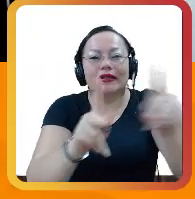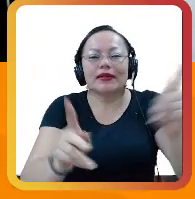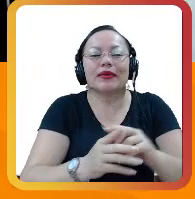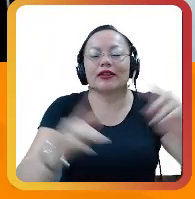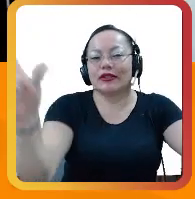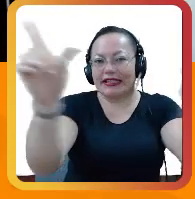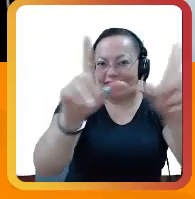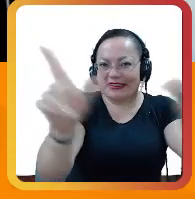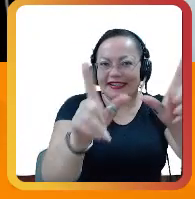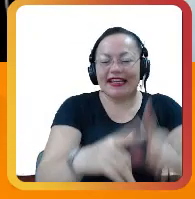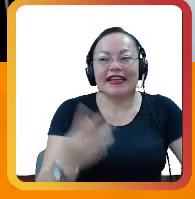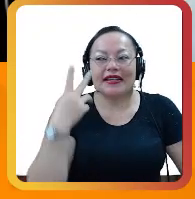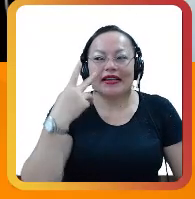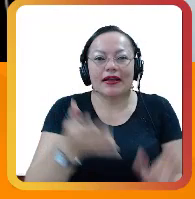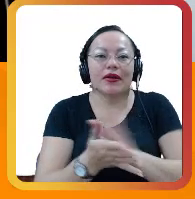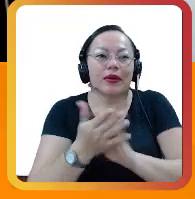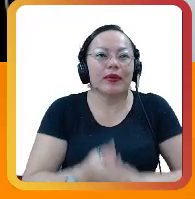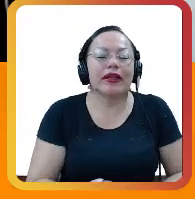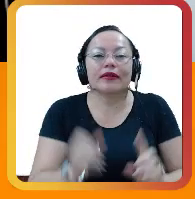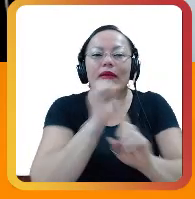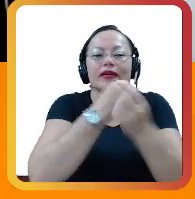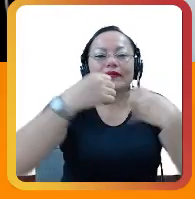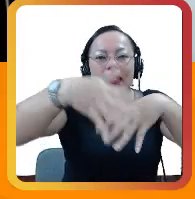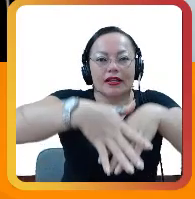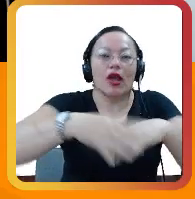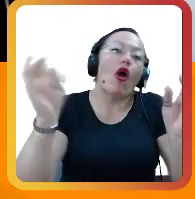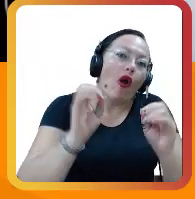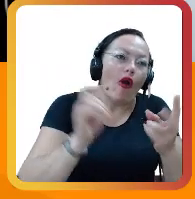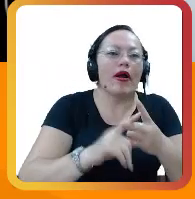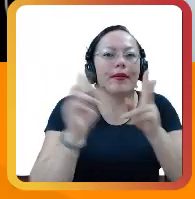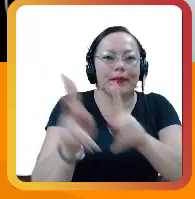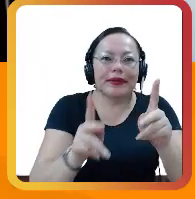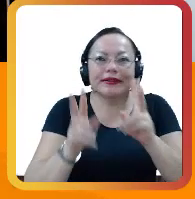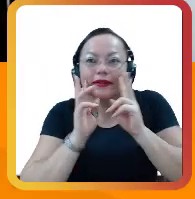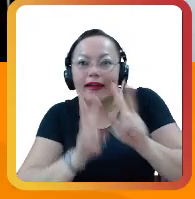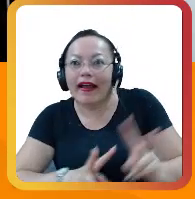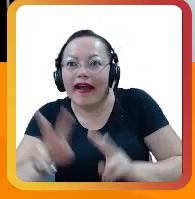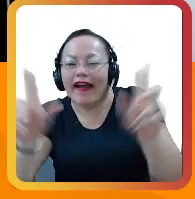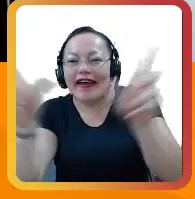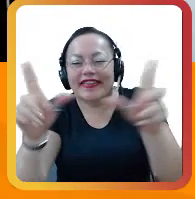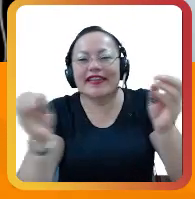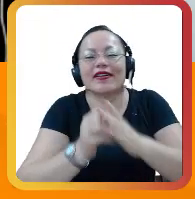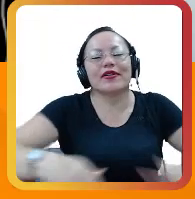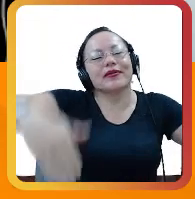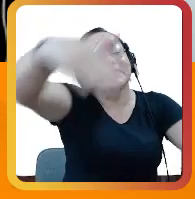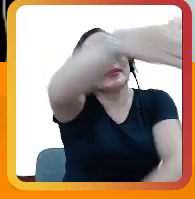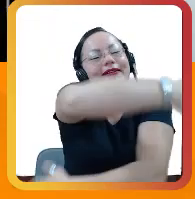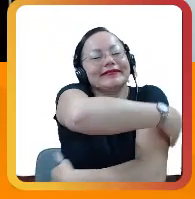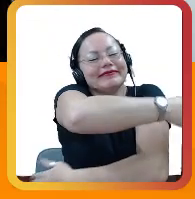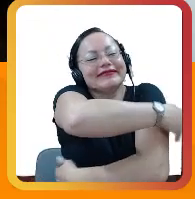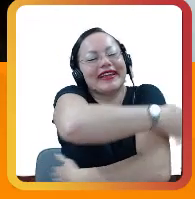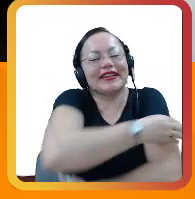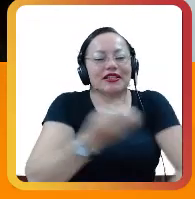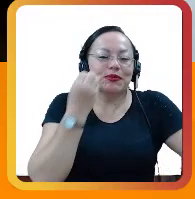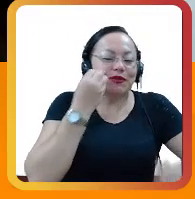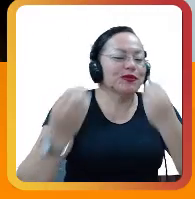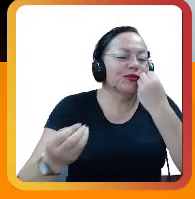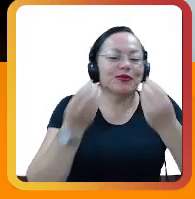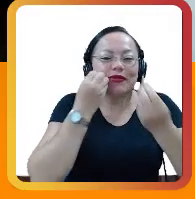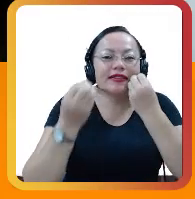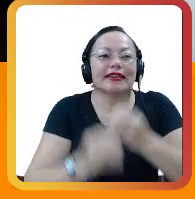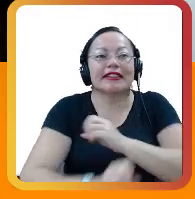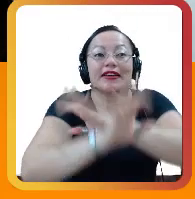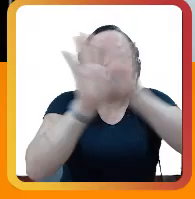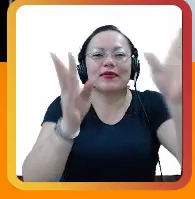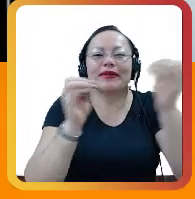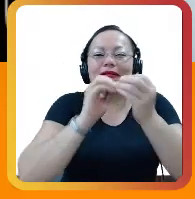que no nos ven a través de las redes, sino que nos ven directamente en el televisor, para ellos un abrazo súper, súper gigante, nos levantamos cada